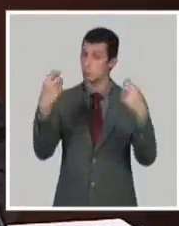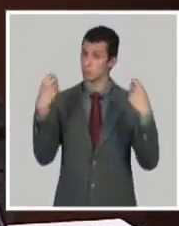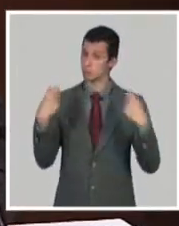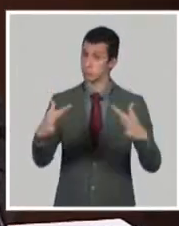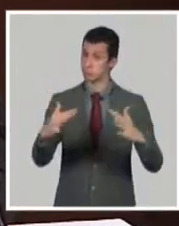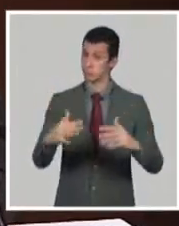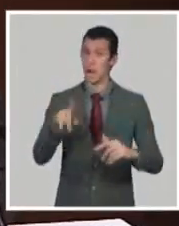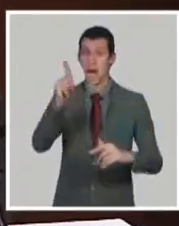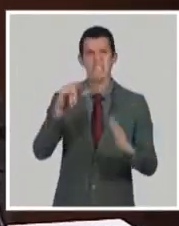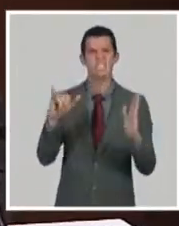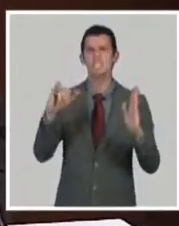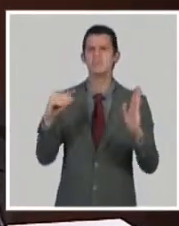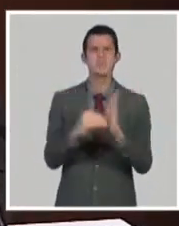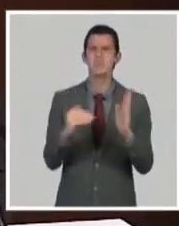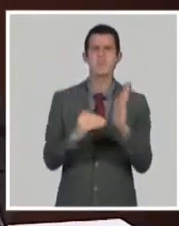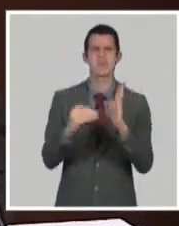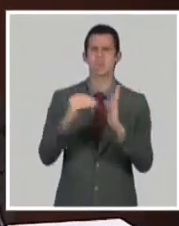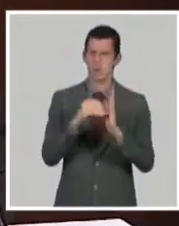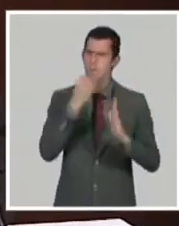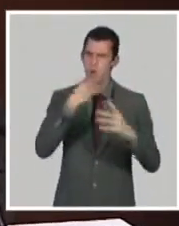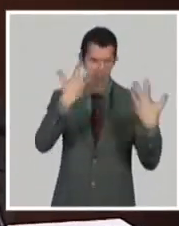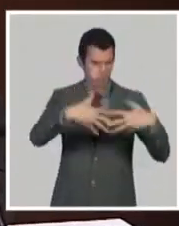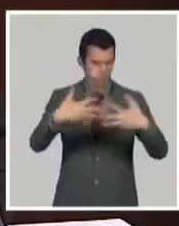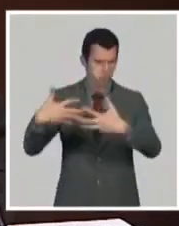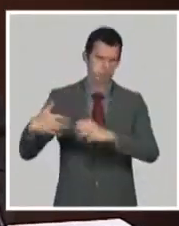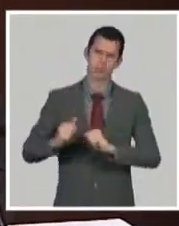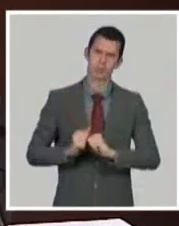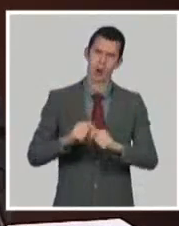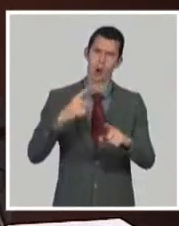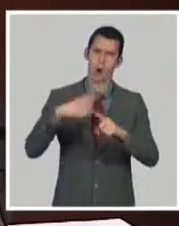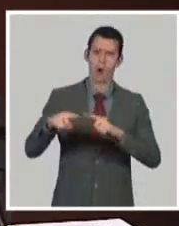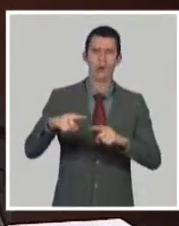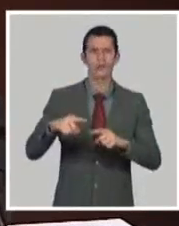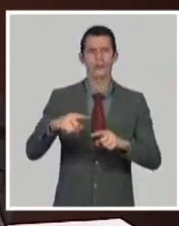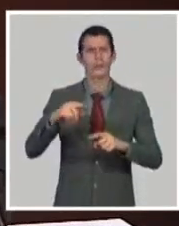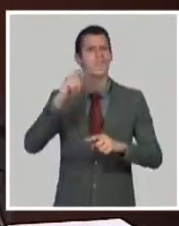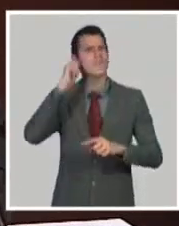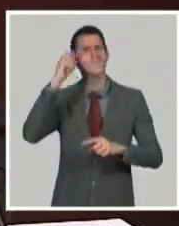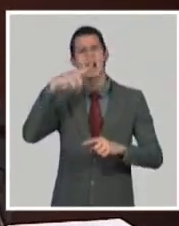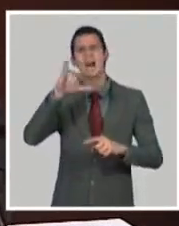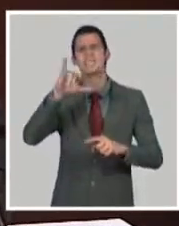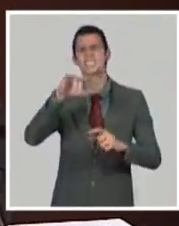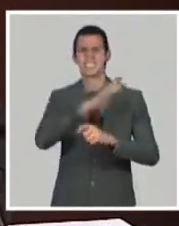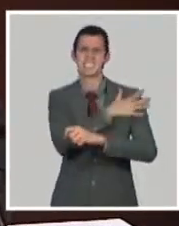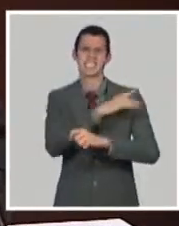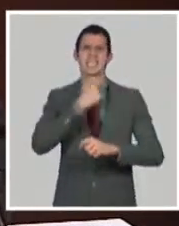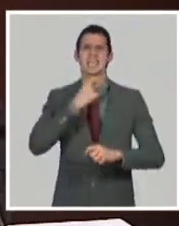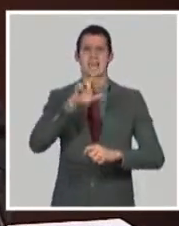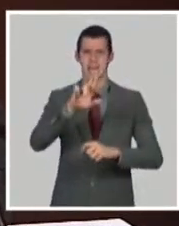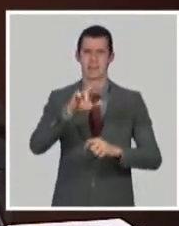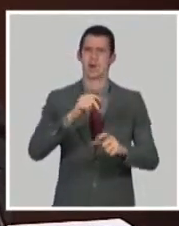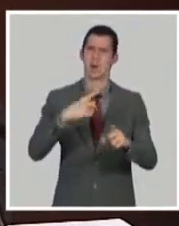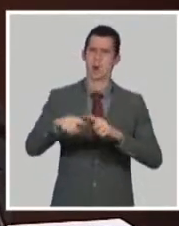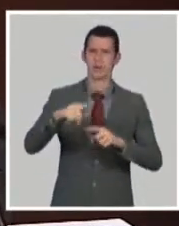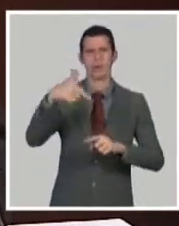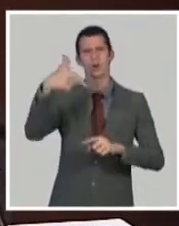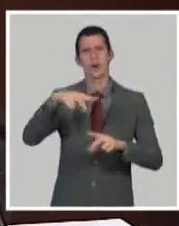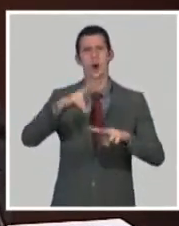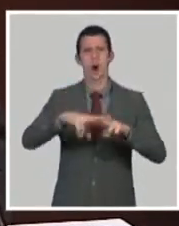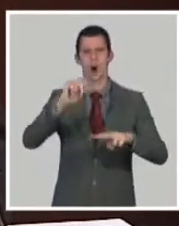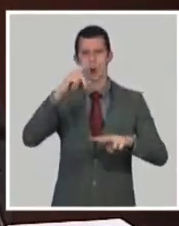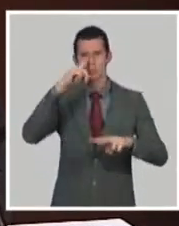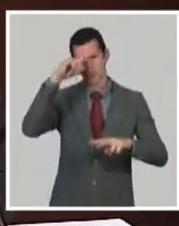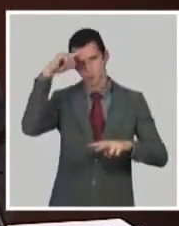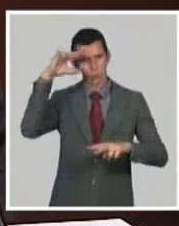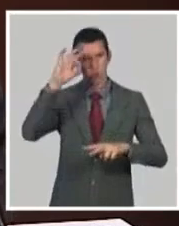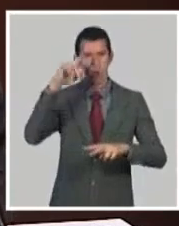de 6.000 millones, que pueden ser los laboratorios de Johnson & Johnson. Ningún país sudamericano, ningún país